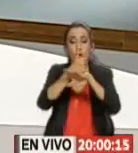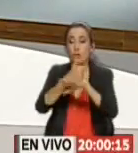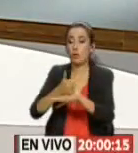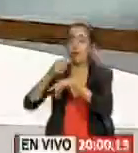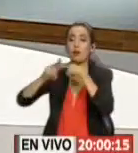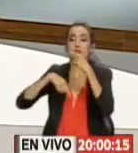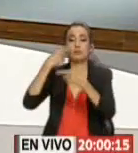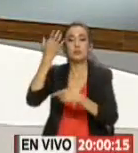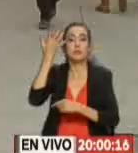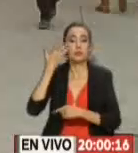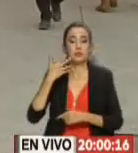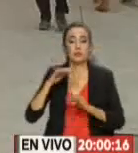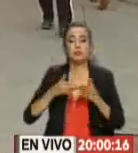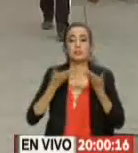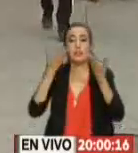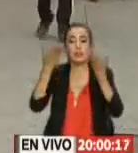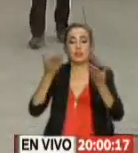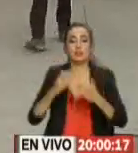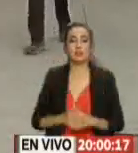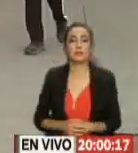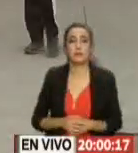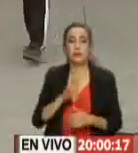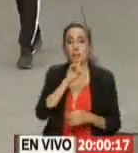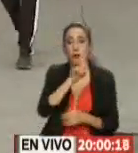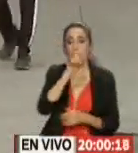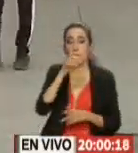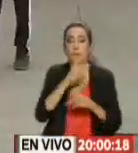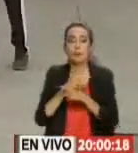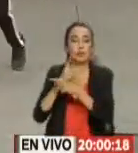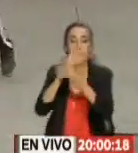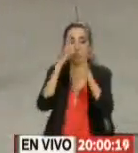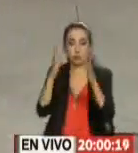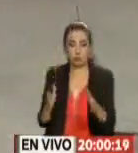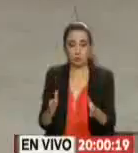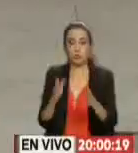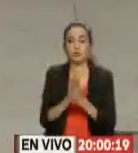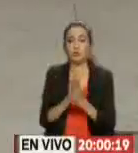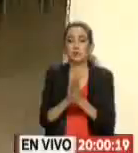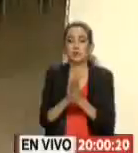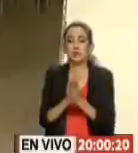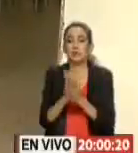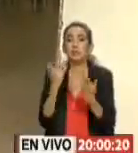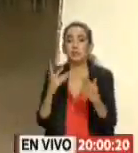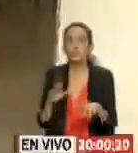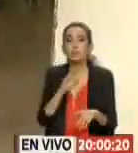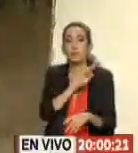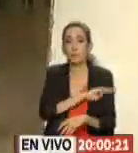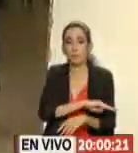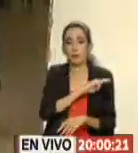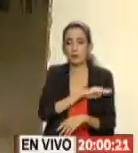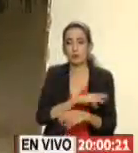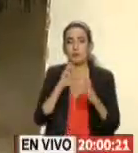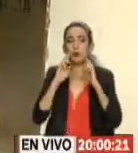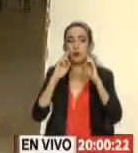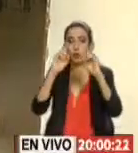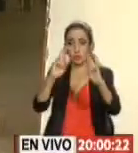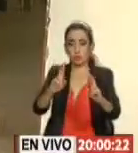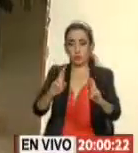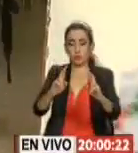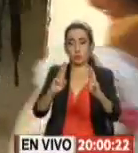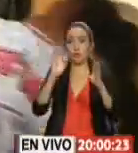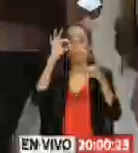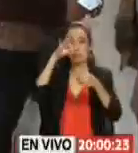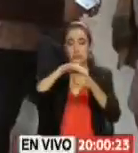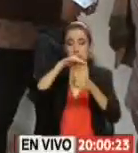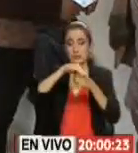los próximos días. 21 concejales integrarán el Consejo Metropolitano de Quito. Según los resultados proporcionados por el Consejo